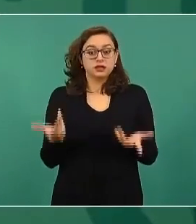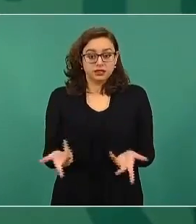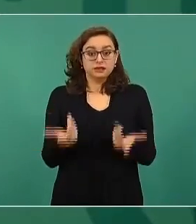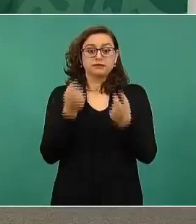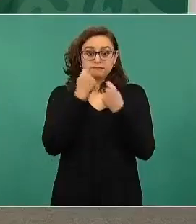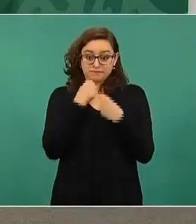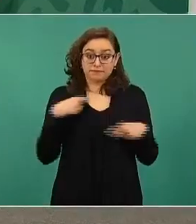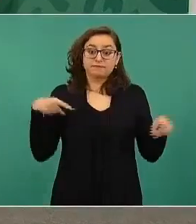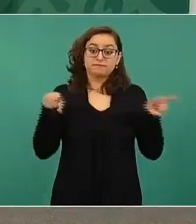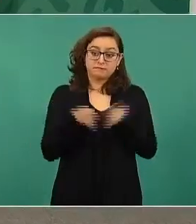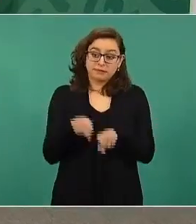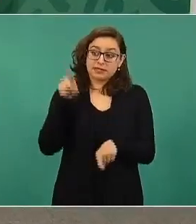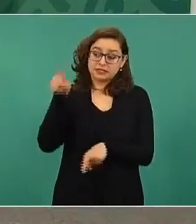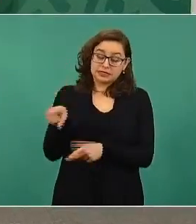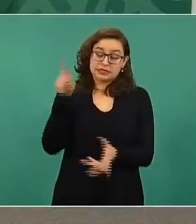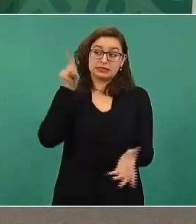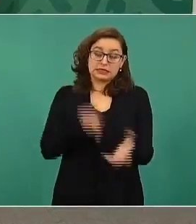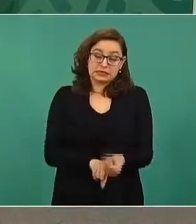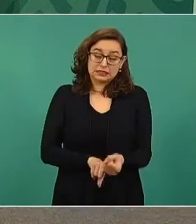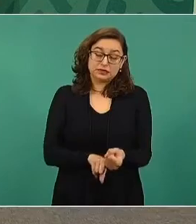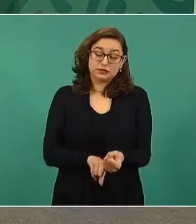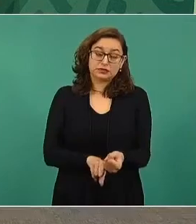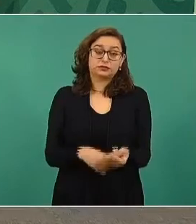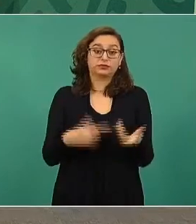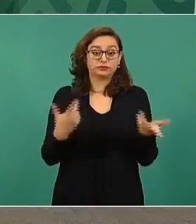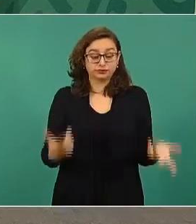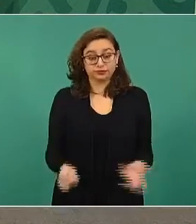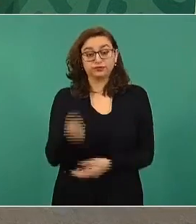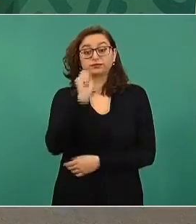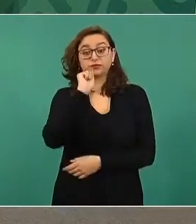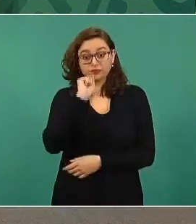tenemos que ir